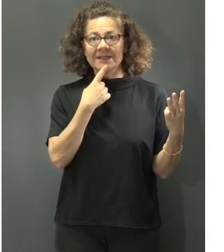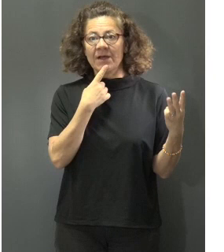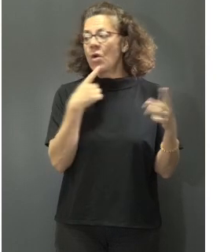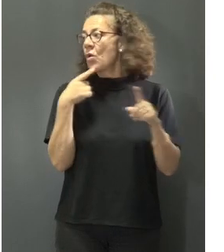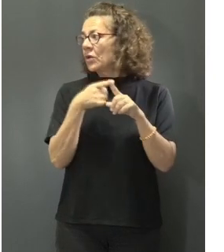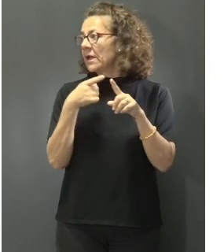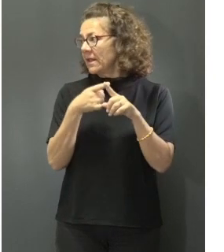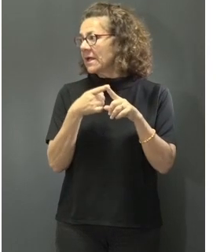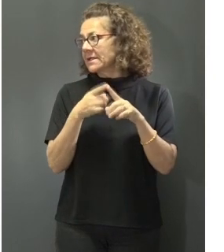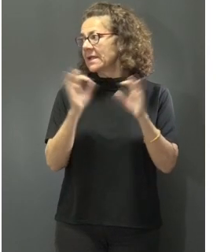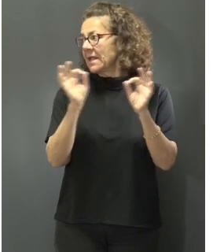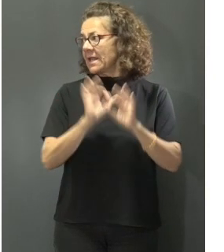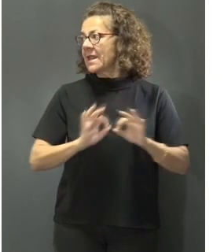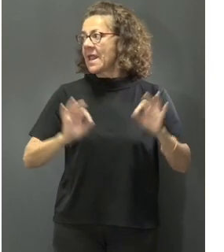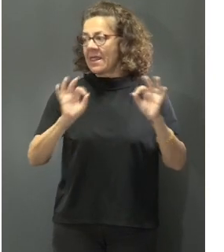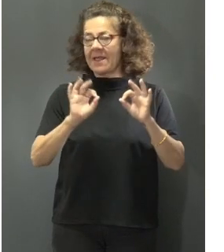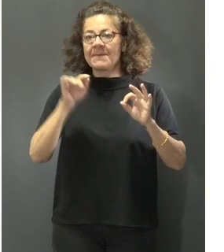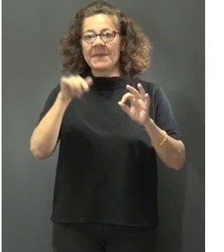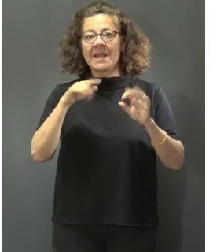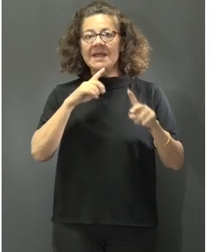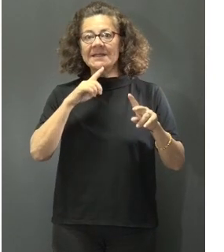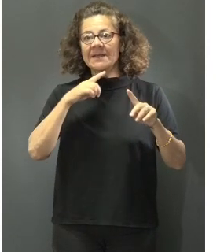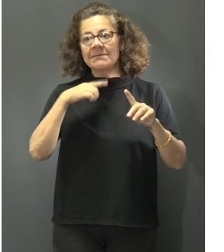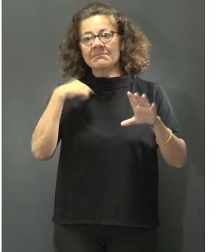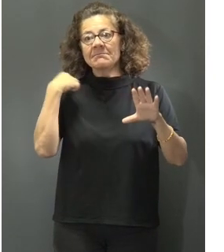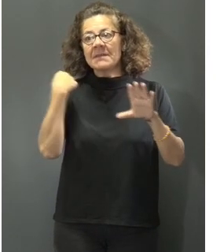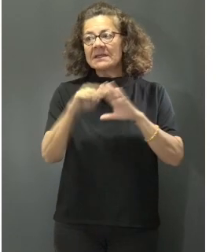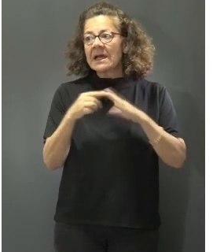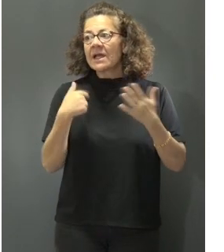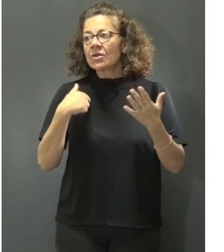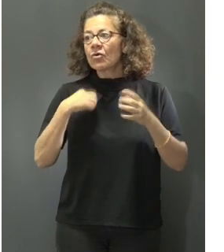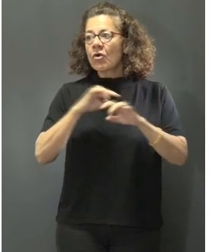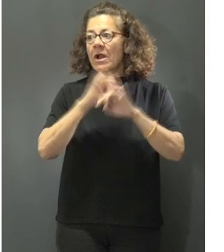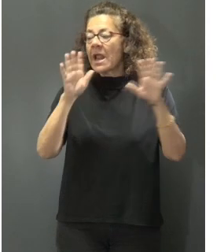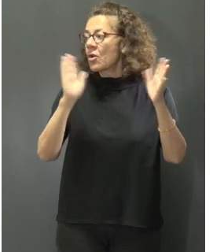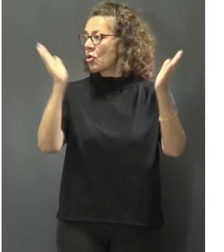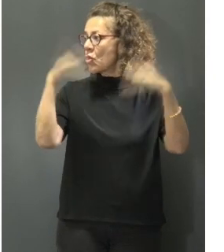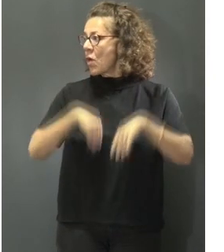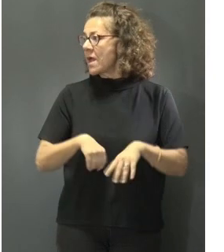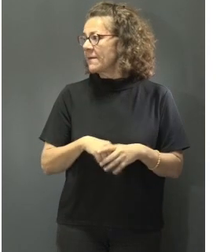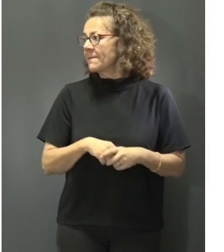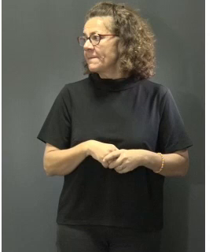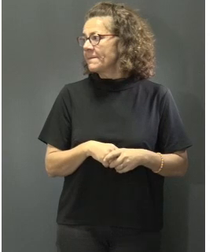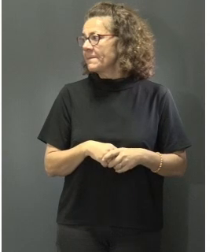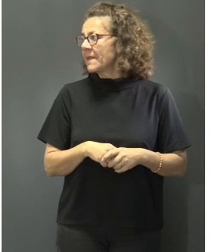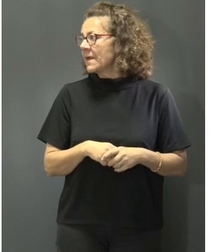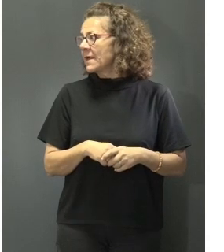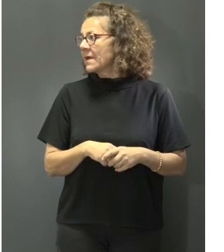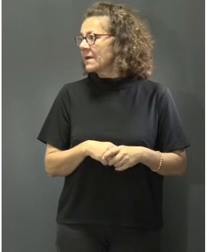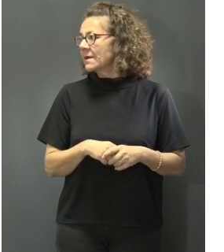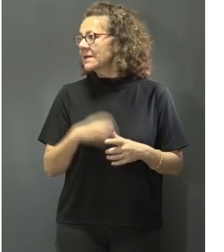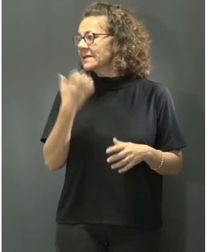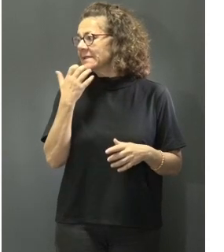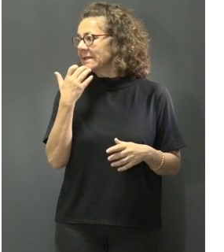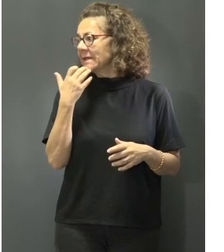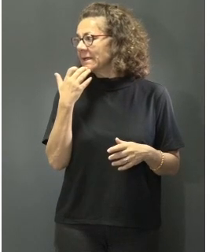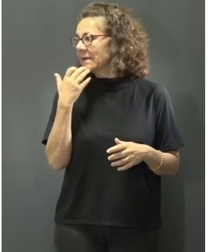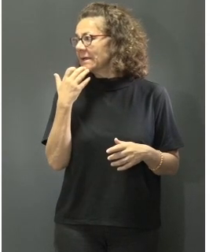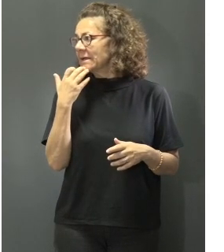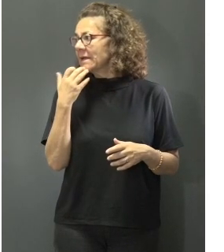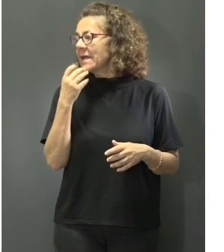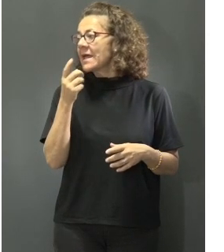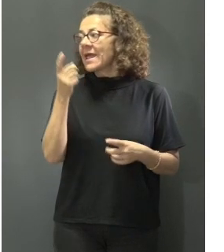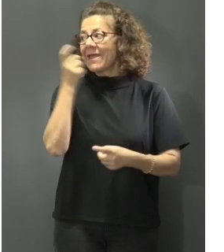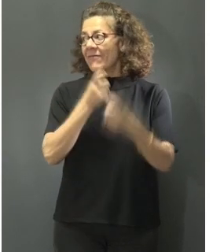no llega a calar ese mensaje, no lo tengo claro. Si tenemos mucha información sobre cómo